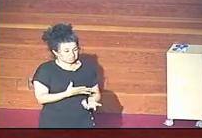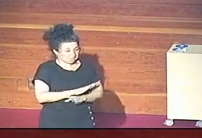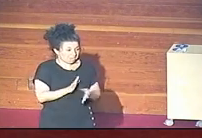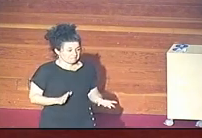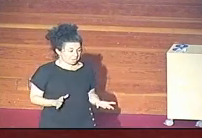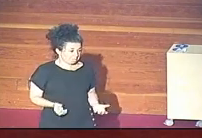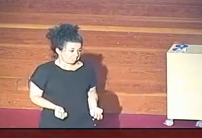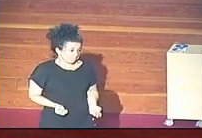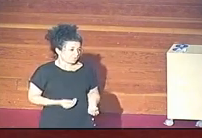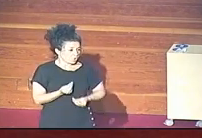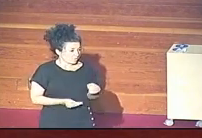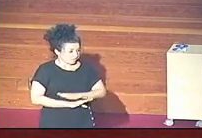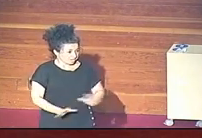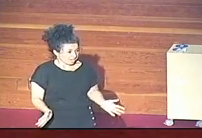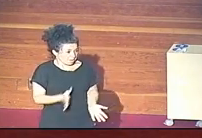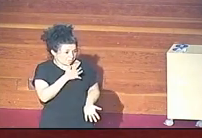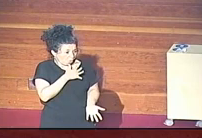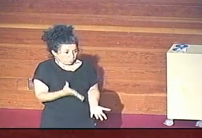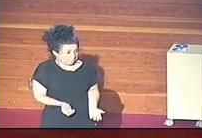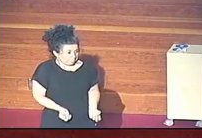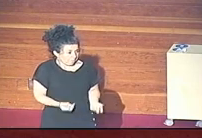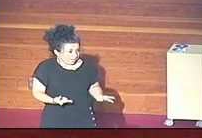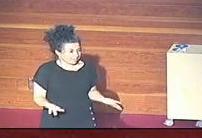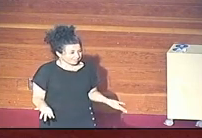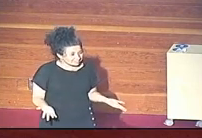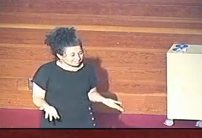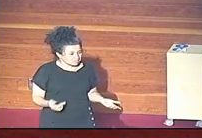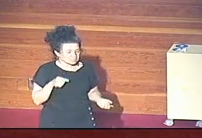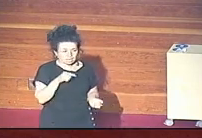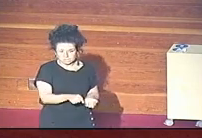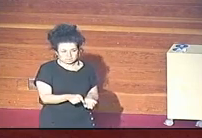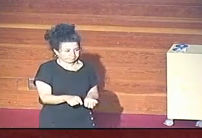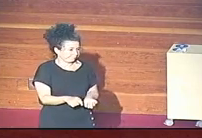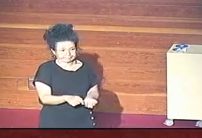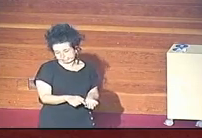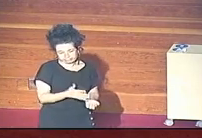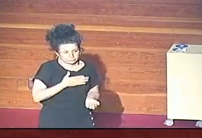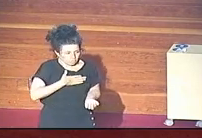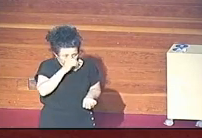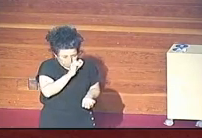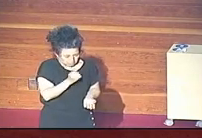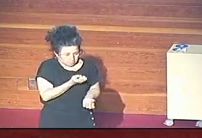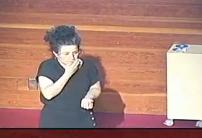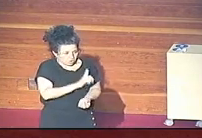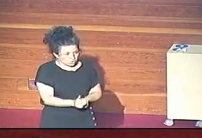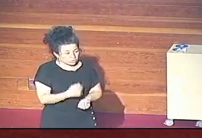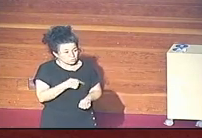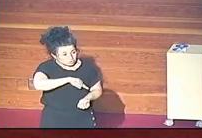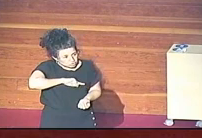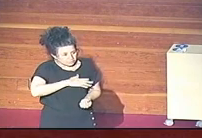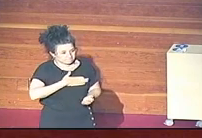esto para que no bueno pues yo creo que eso no tiene ningún sentido y por eso preferimos